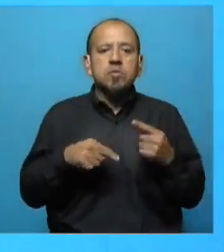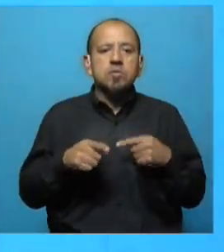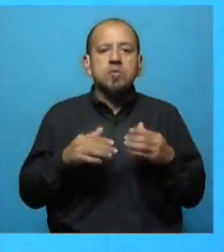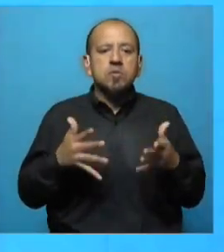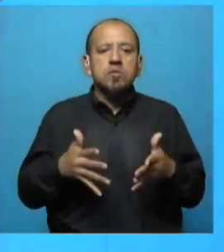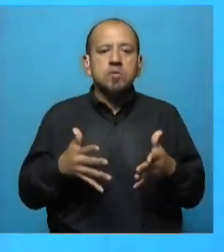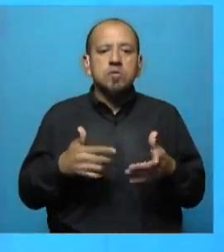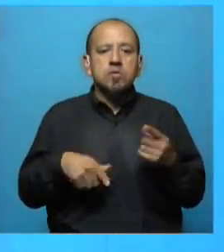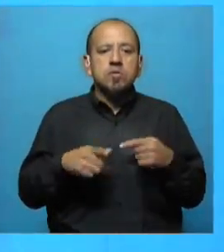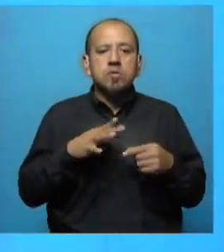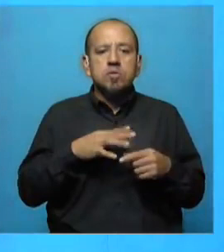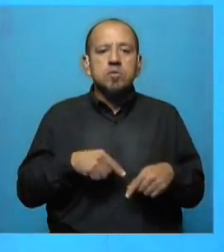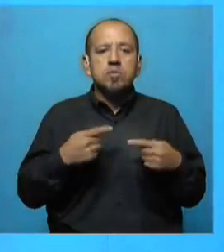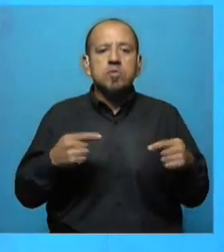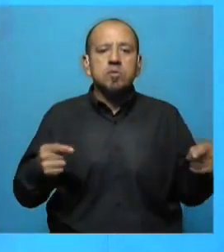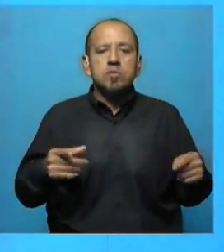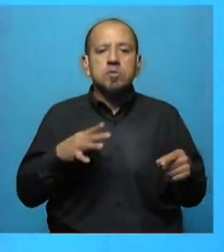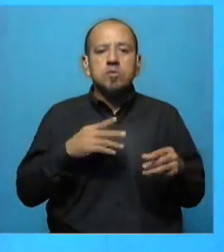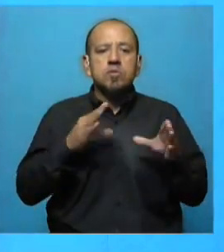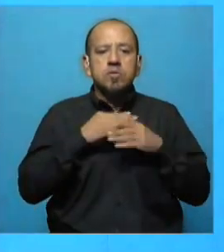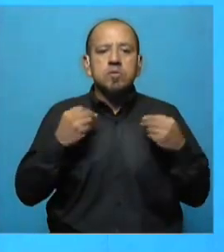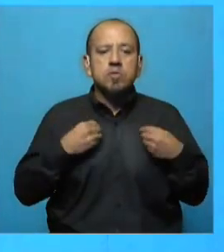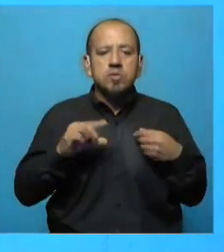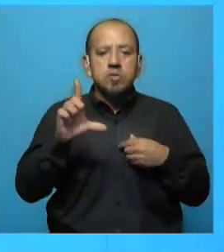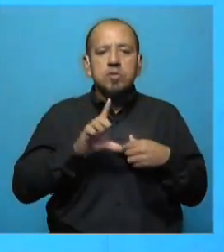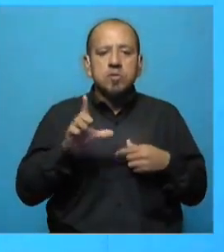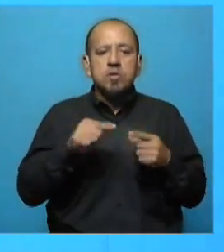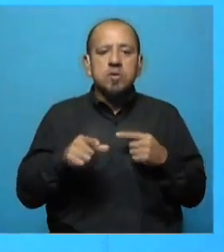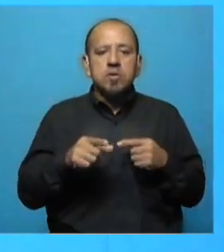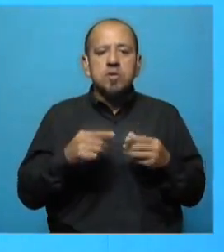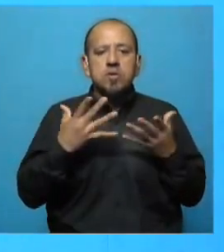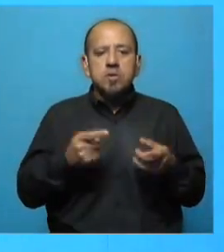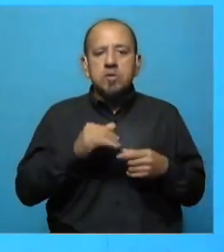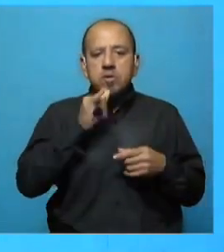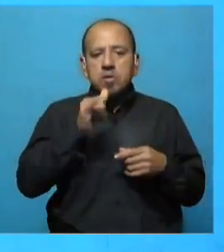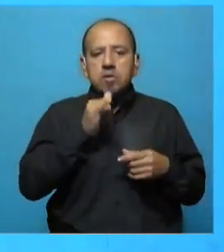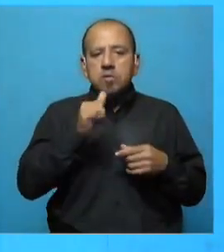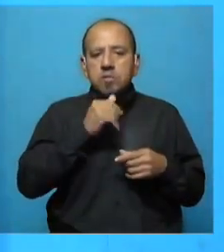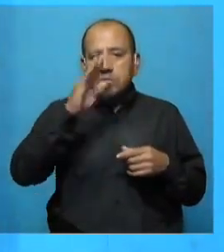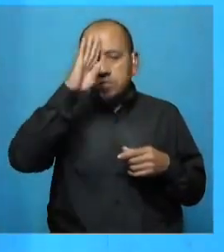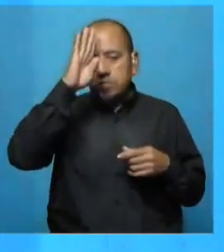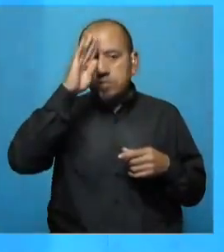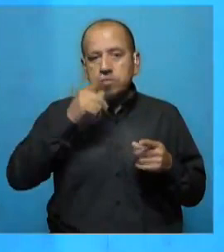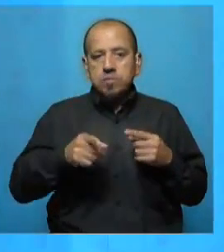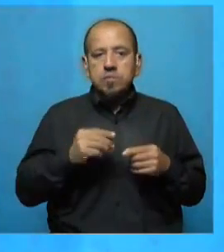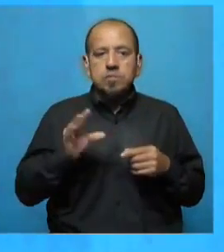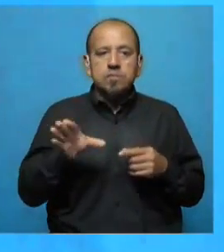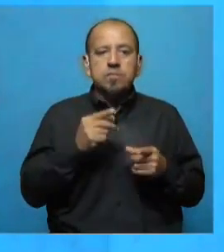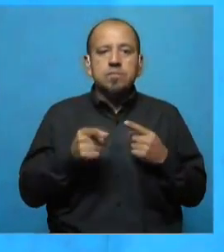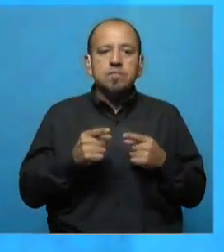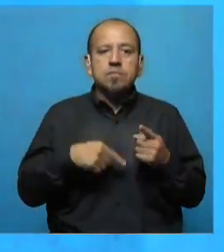es magia todo esto que está pasando esto se debería dar en la escuela en el Liceo todo yo quería contarle a todo el mundo lo que aprendía porque era es todo